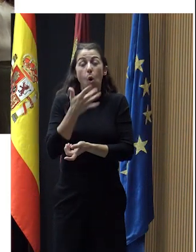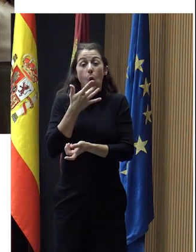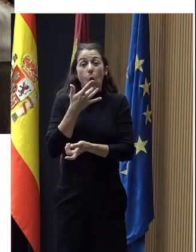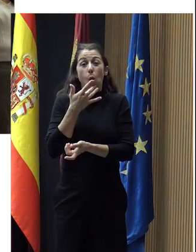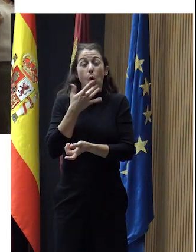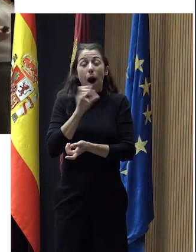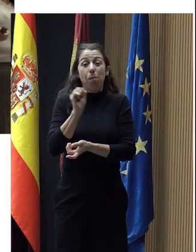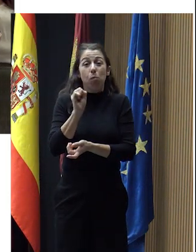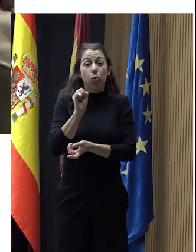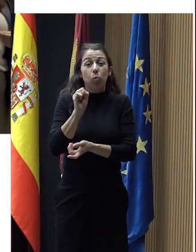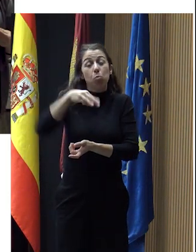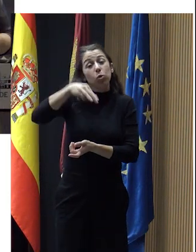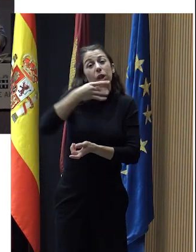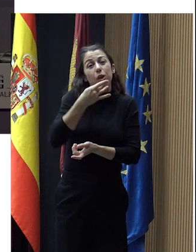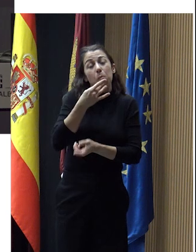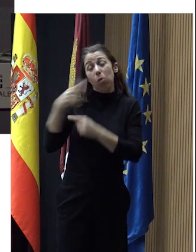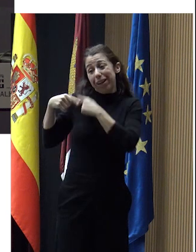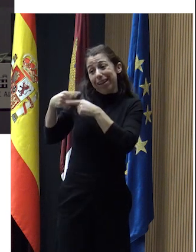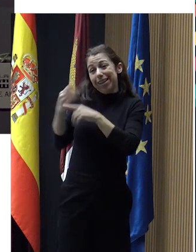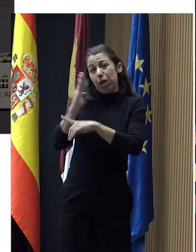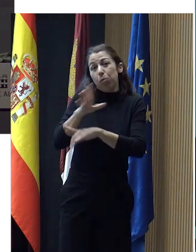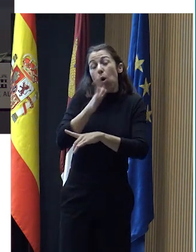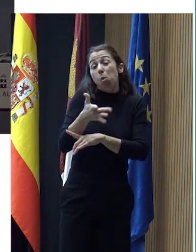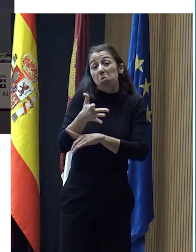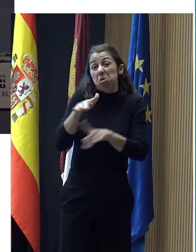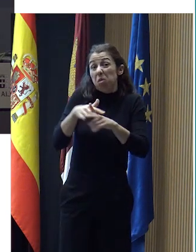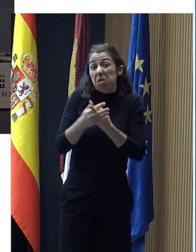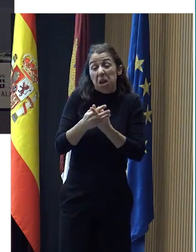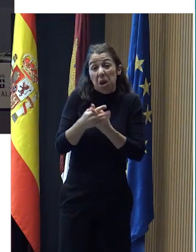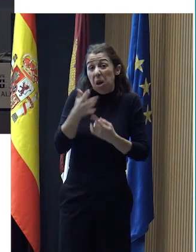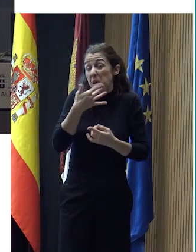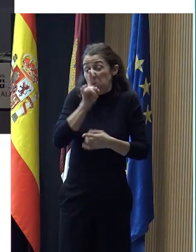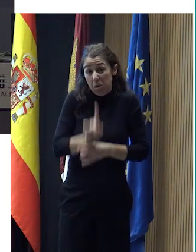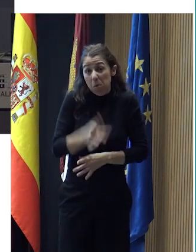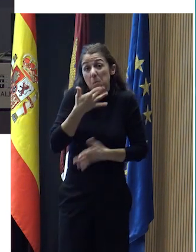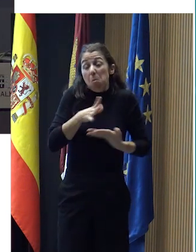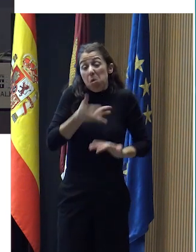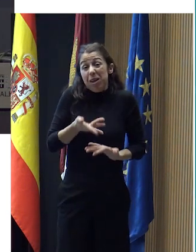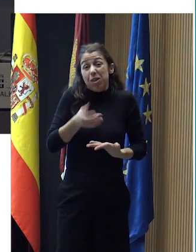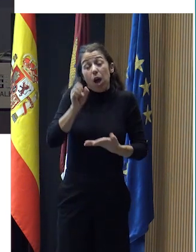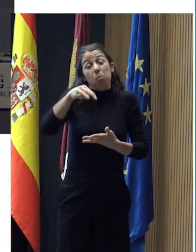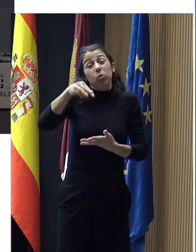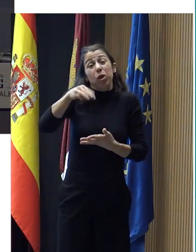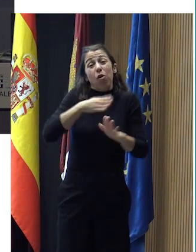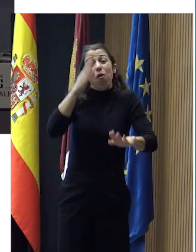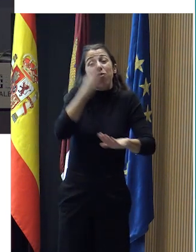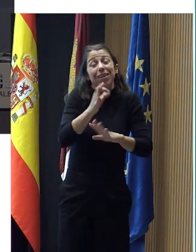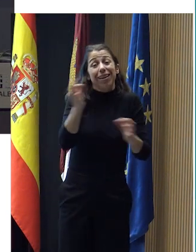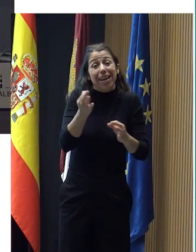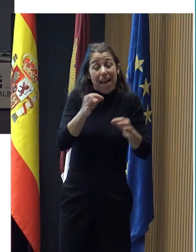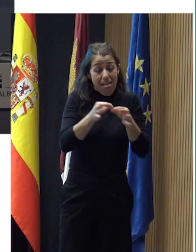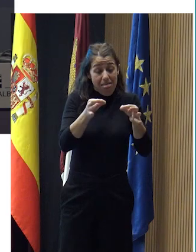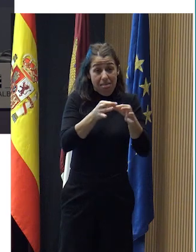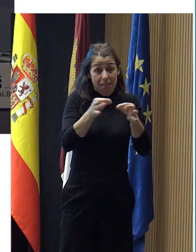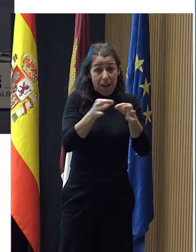una mutación de carácter hereditario o muchas veces darse por una causa desconocida. En cualquier caso, esa mutación lo que va a provocar es que nuestras